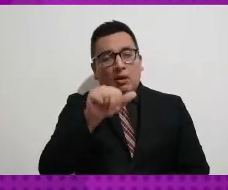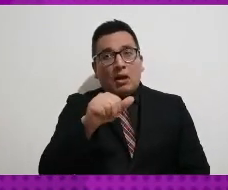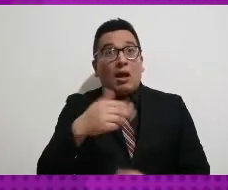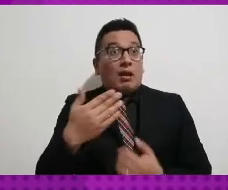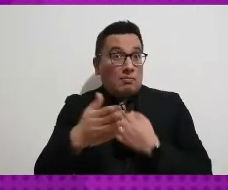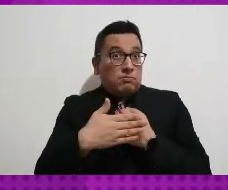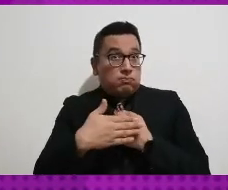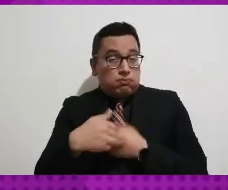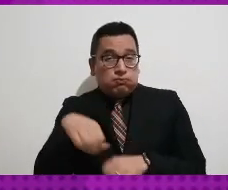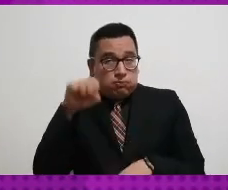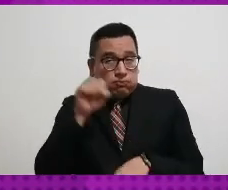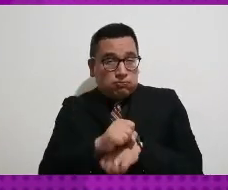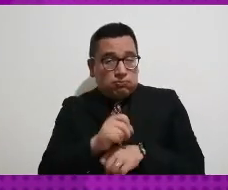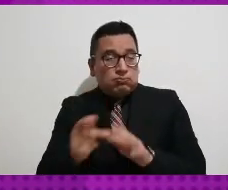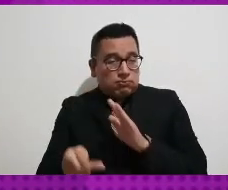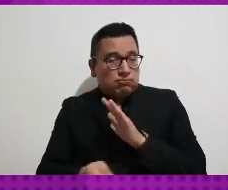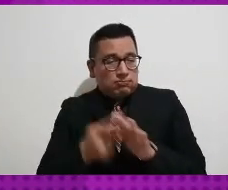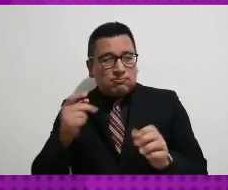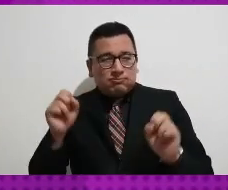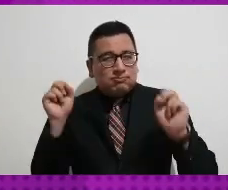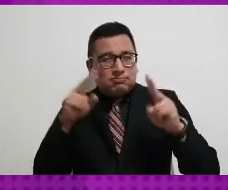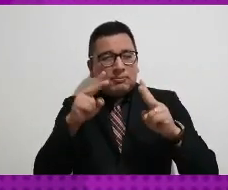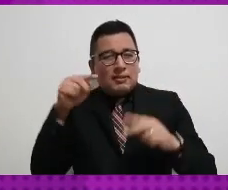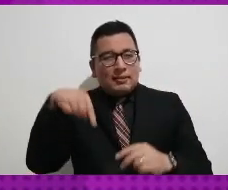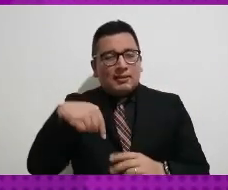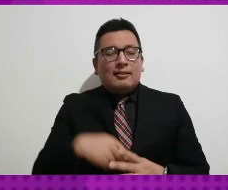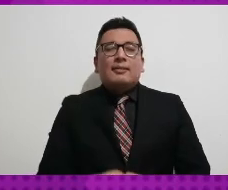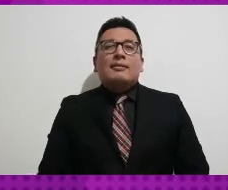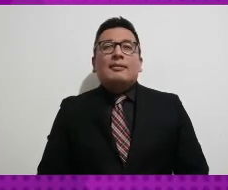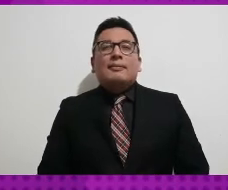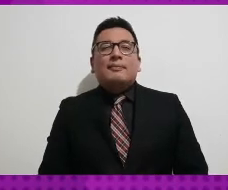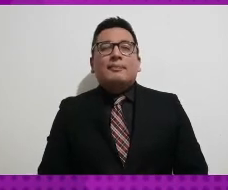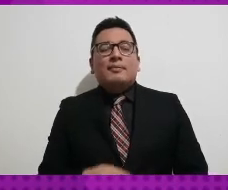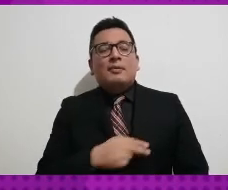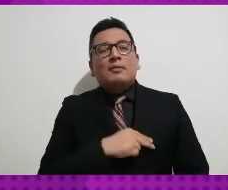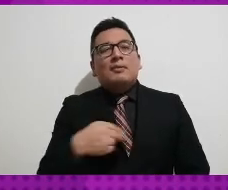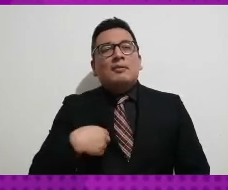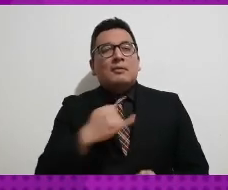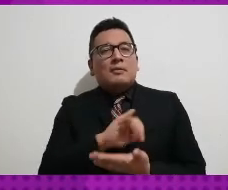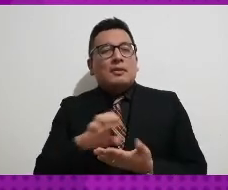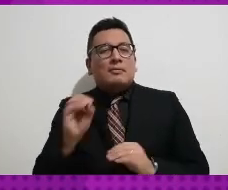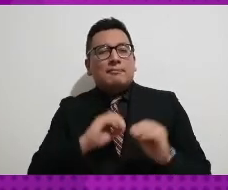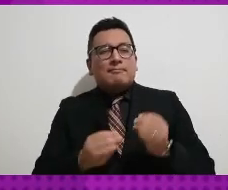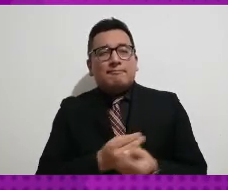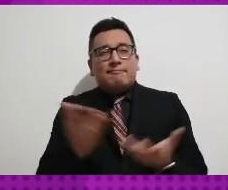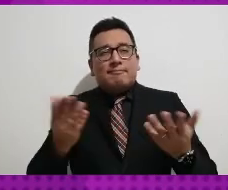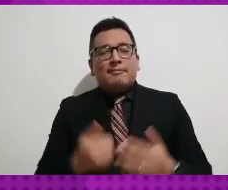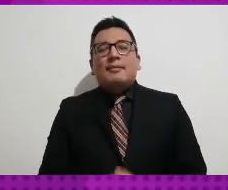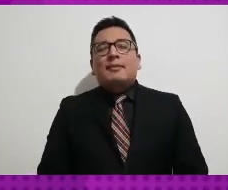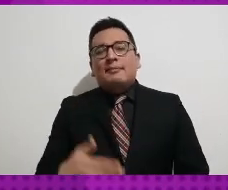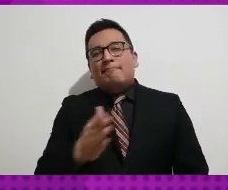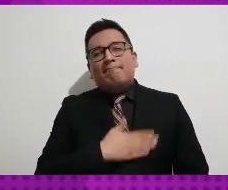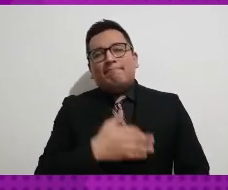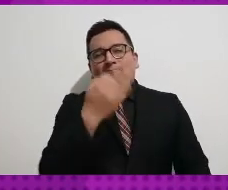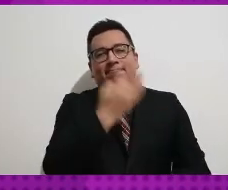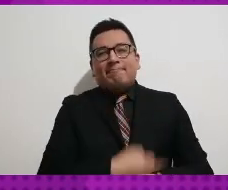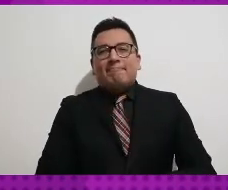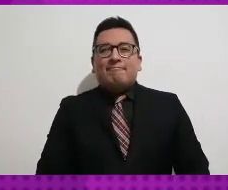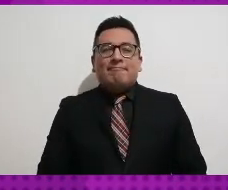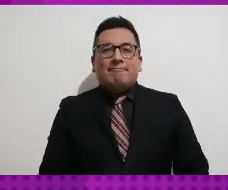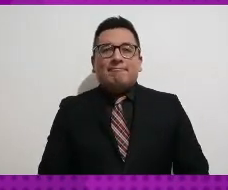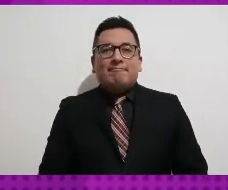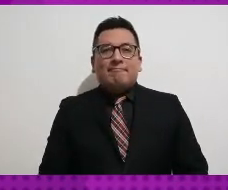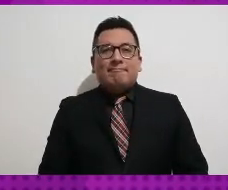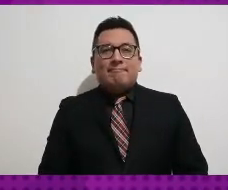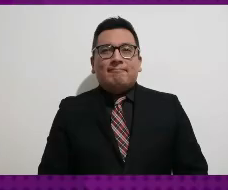nos escuchamos y nos veamos el próximo lunes aquí en esta producción del Instituto Electoral de Coahuila. Que tenga usted una excelente tarde.